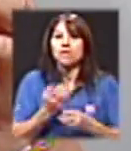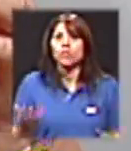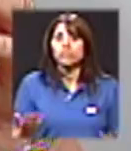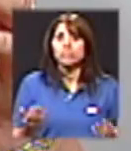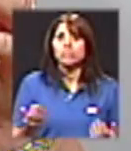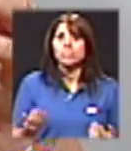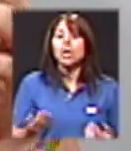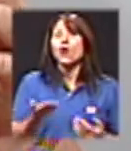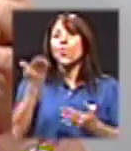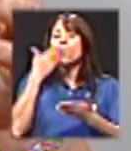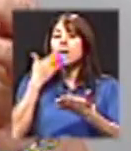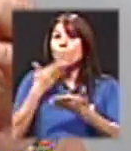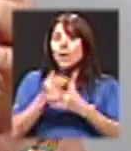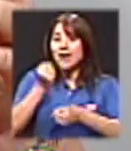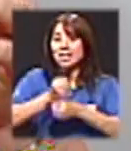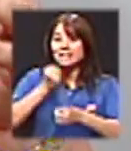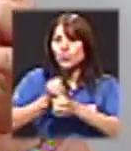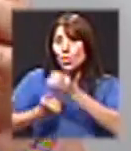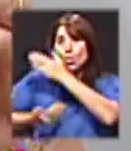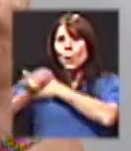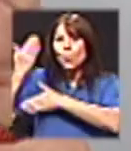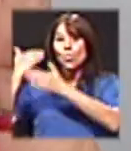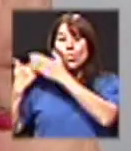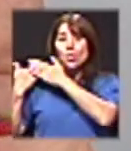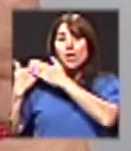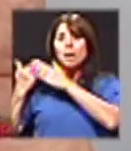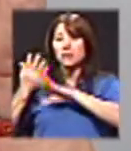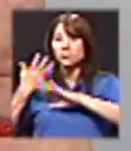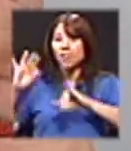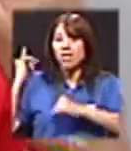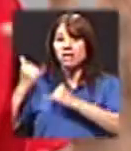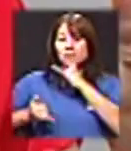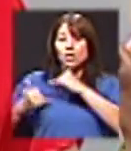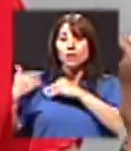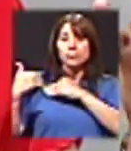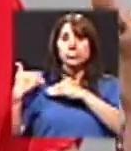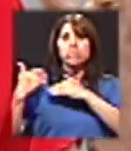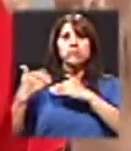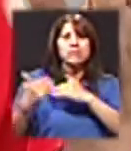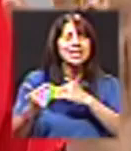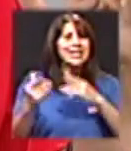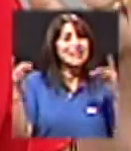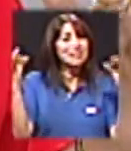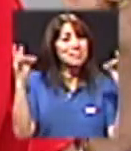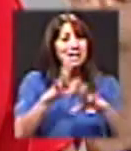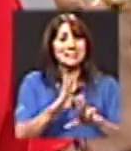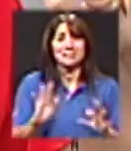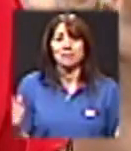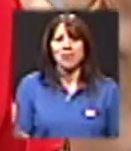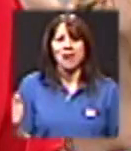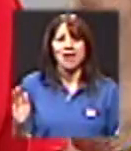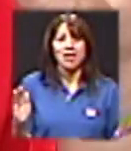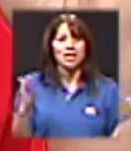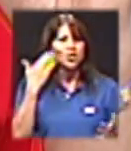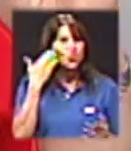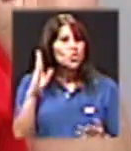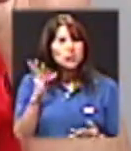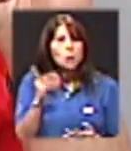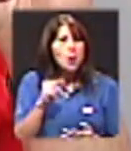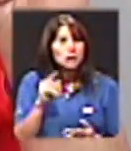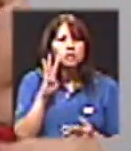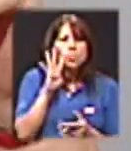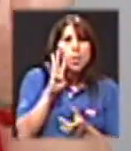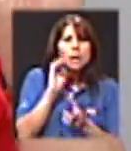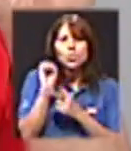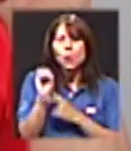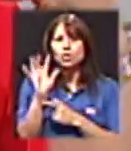buena gestión. Después de ahí fue una pésima gestión. Pasaron, ya no sé ni cuántos ministros, 4, 5, no sé cuántos